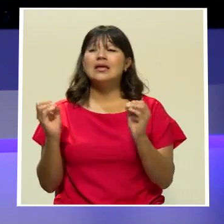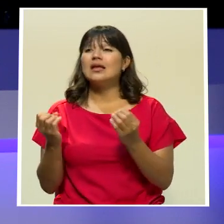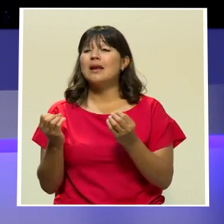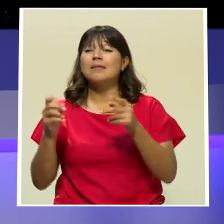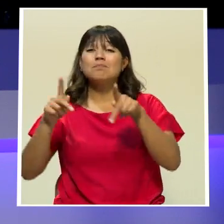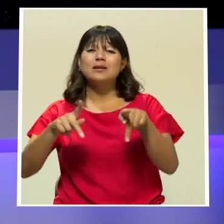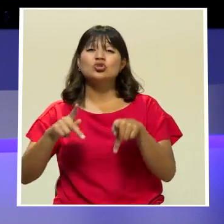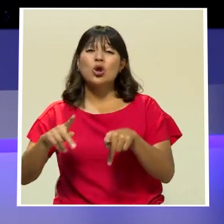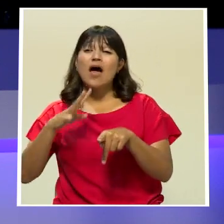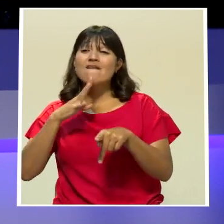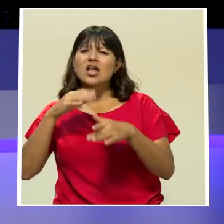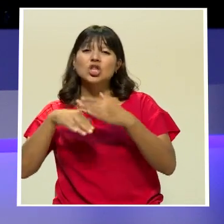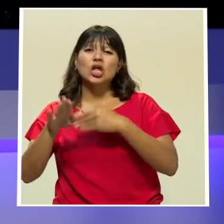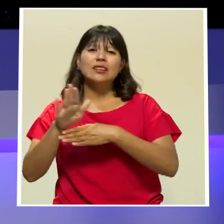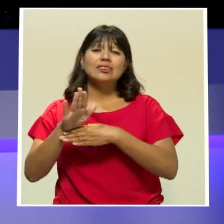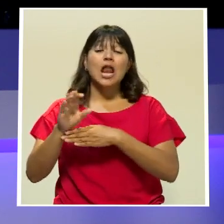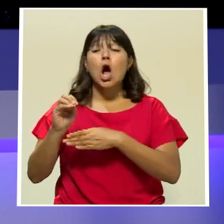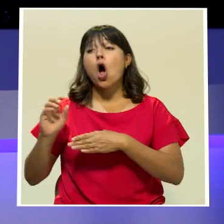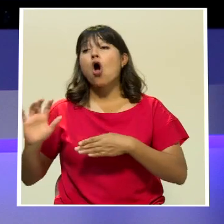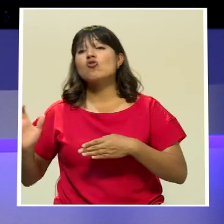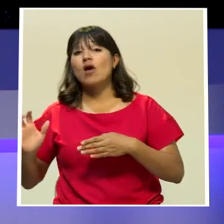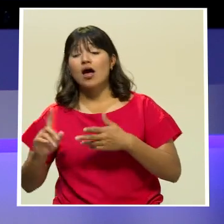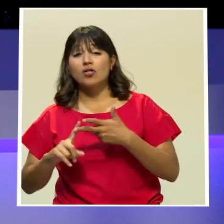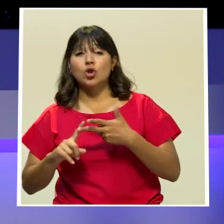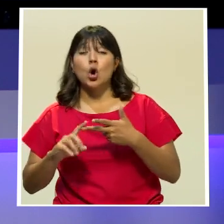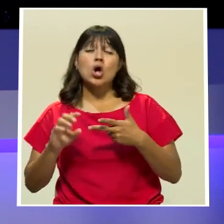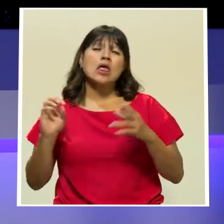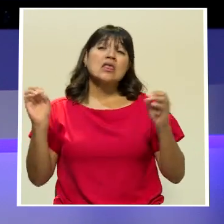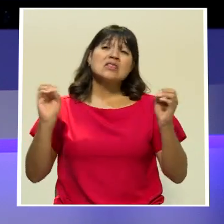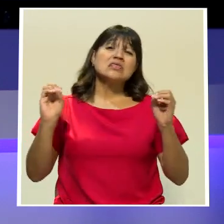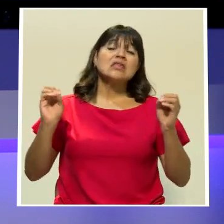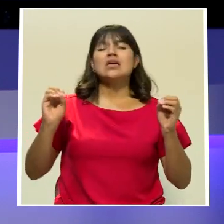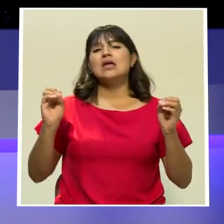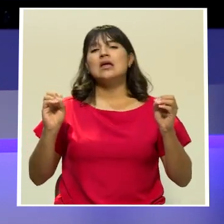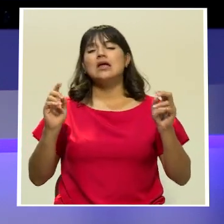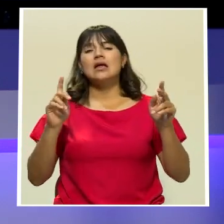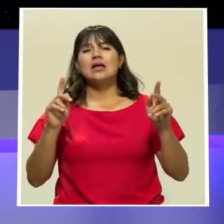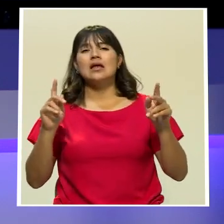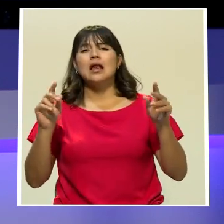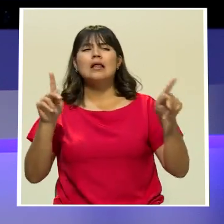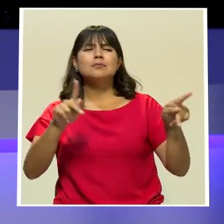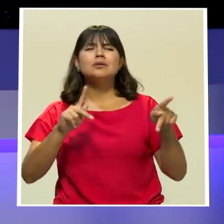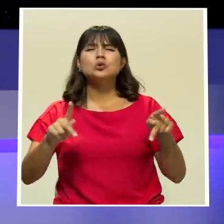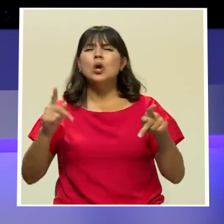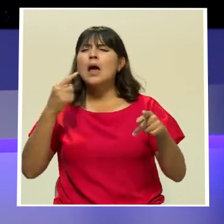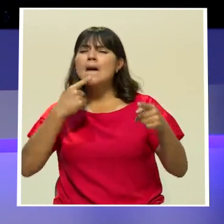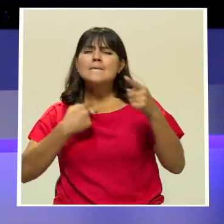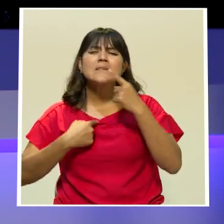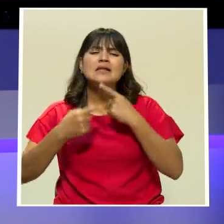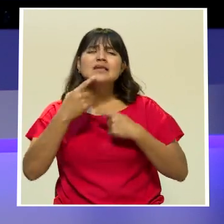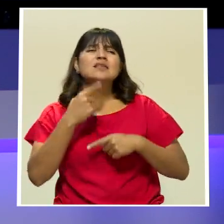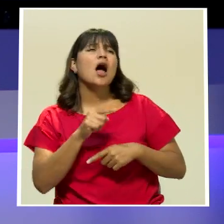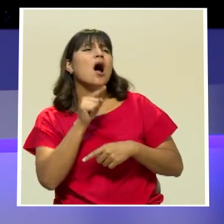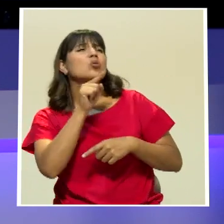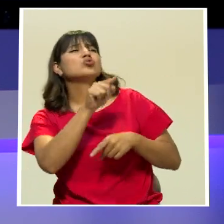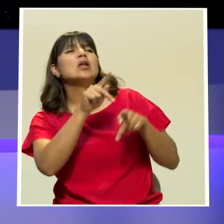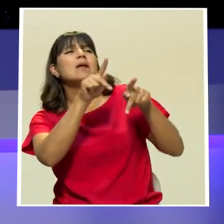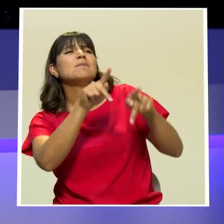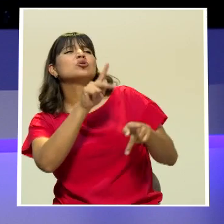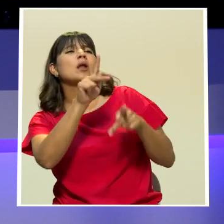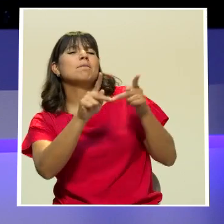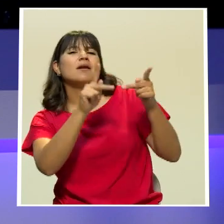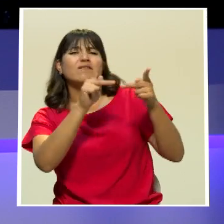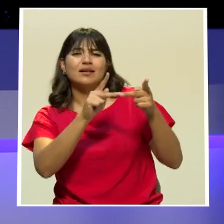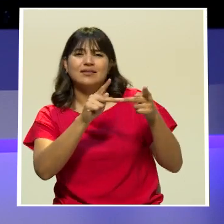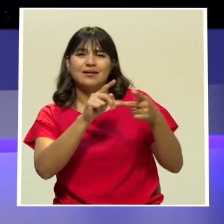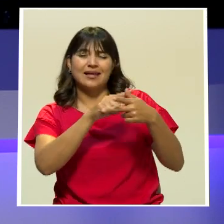radio, ni las voces de dioses que me hablan y que me dicen que yo soy la persona escogida, nada de eso me legitima